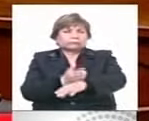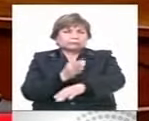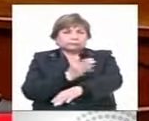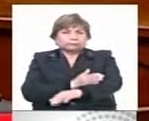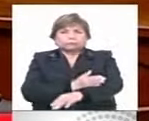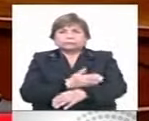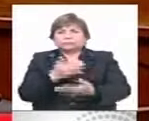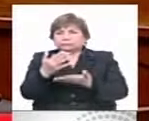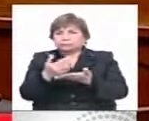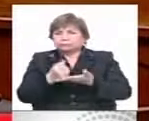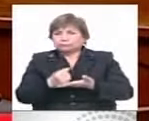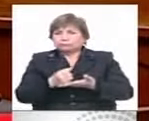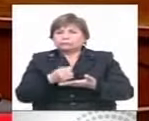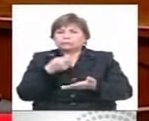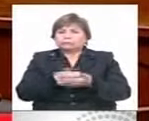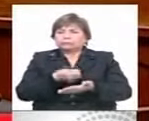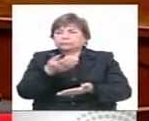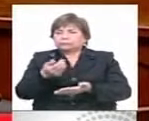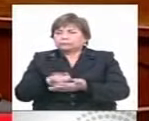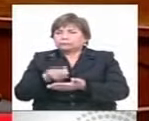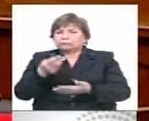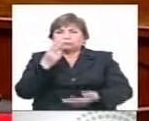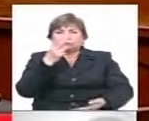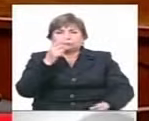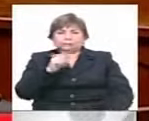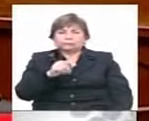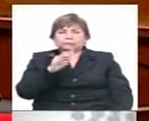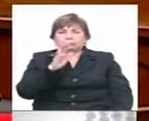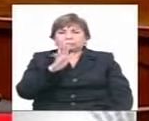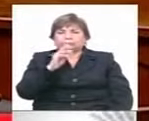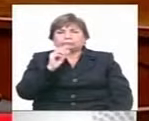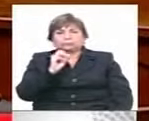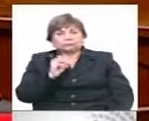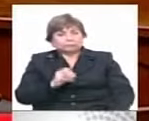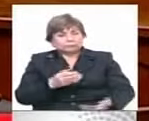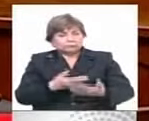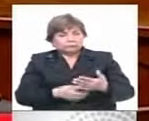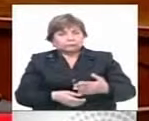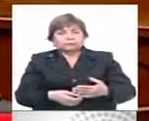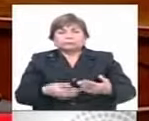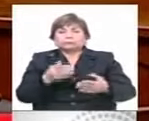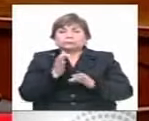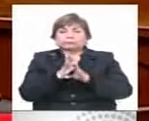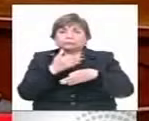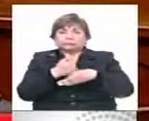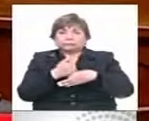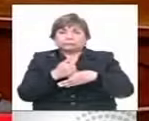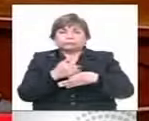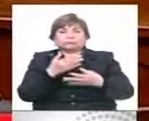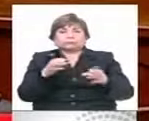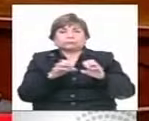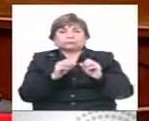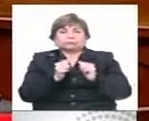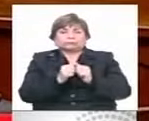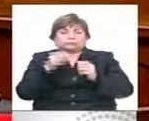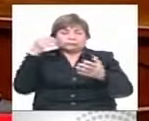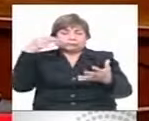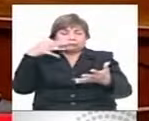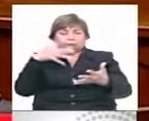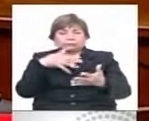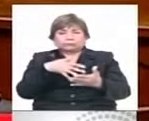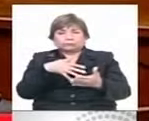la capacidad de compra de más de 2.5 millones de trabajadores formales en situación de